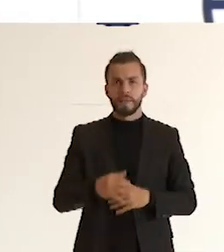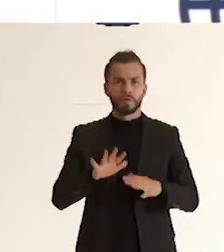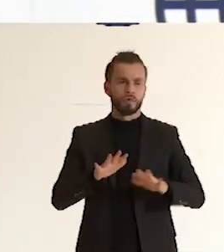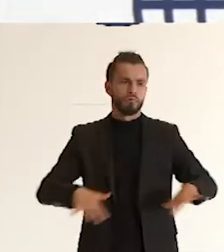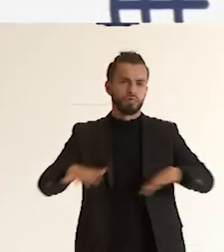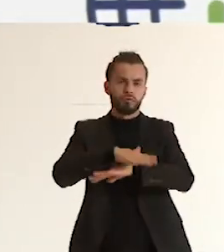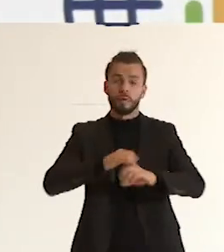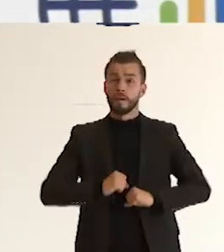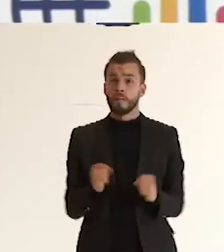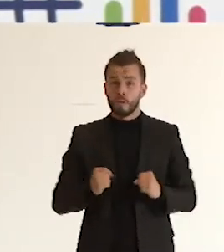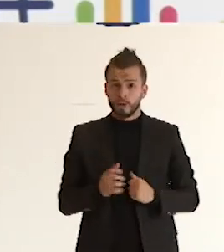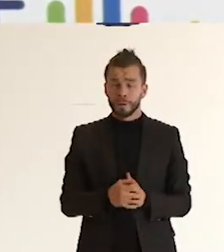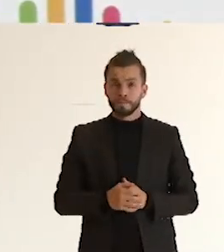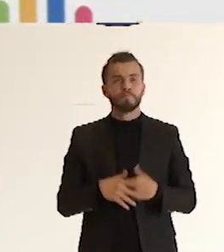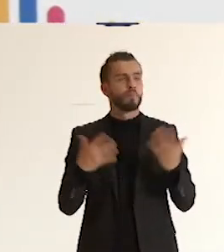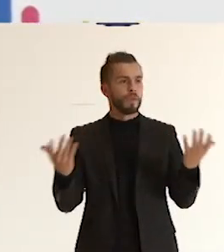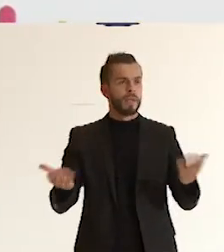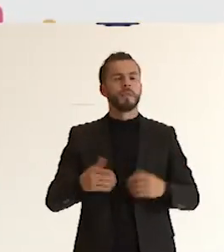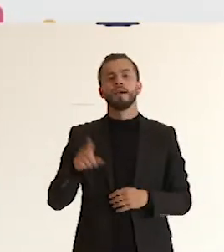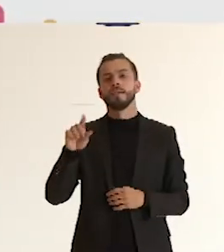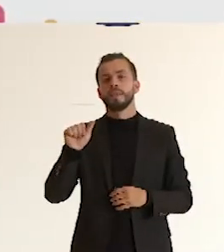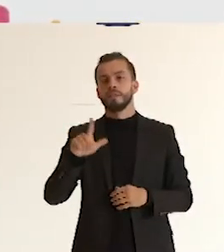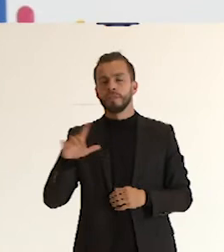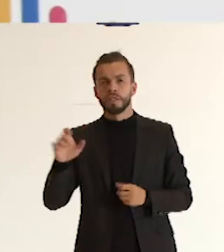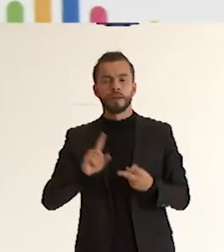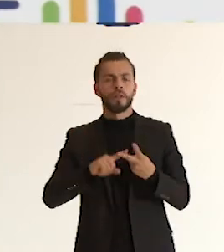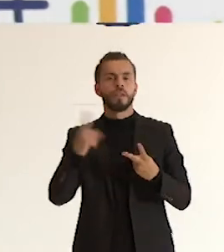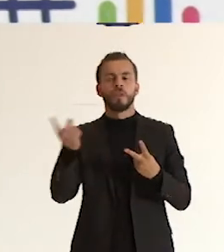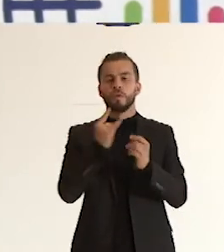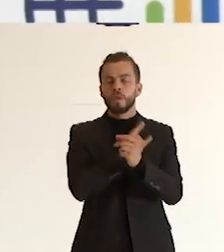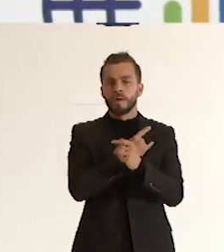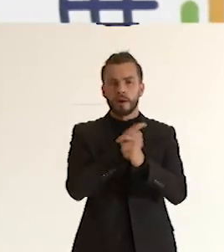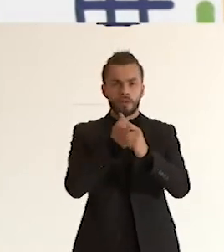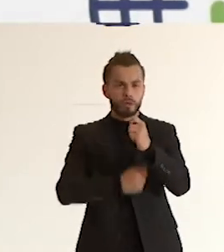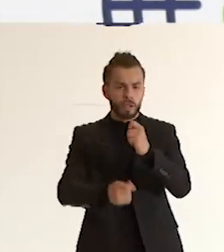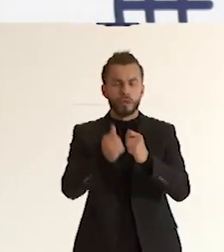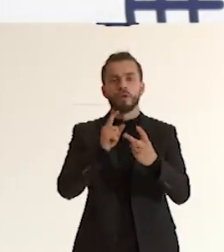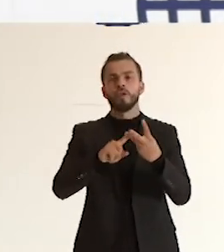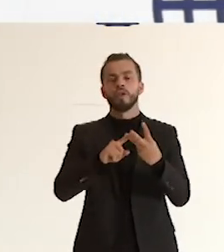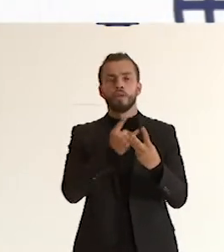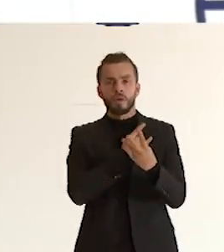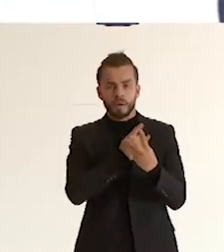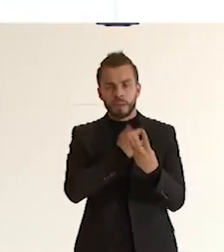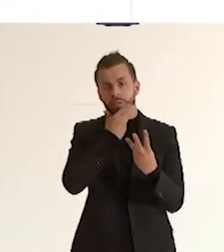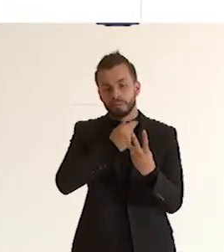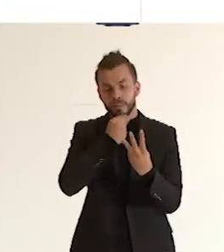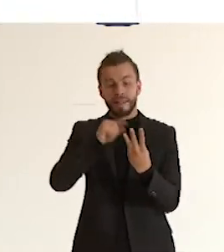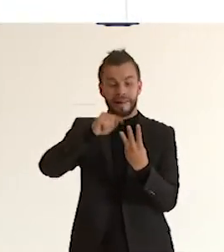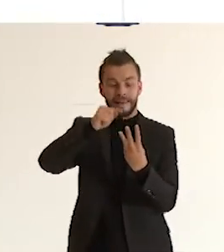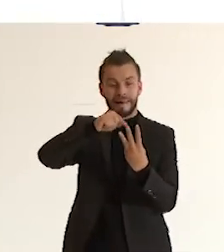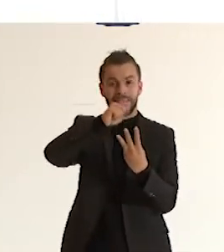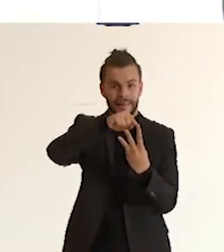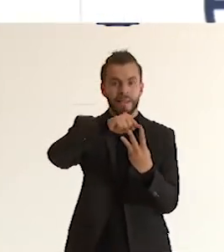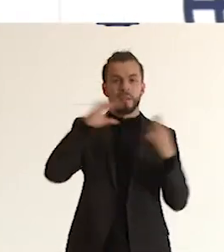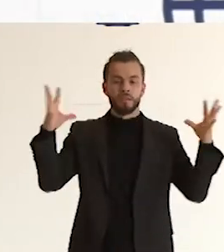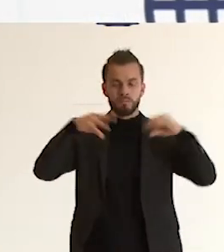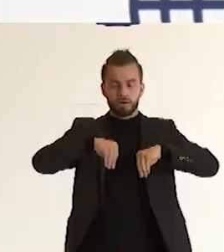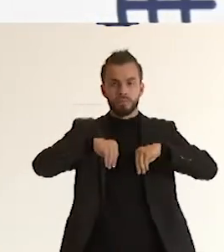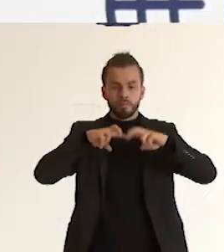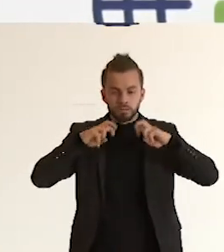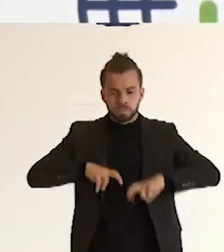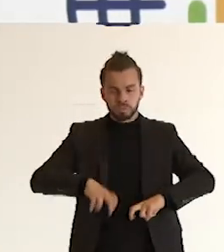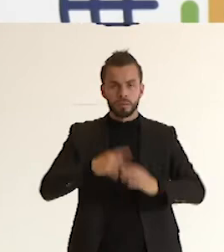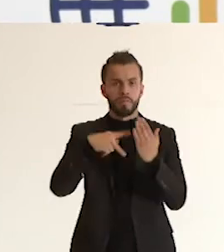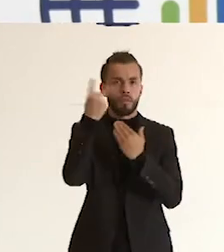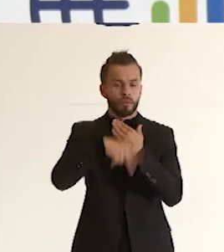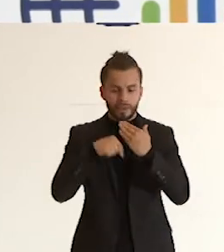razón por las que son la salle la universidad los andes en la universidad el rosario es porque ahí pertenecemos los tres los investigadores del proyecto y quisimos hacer